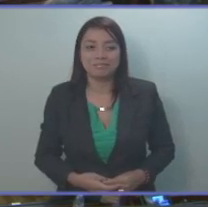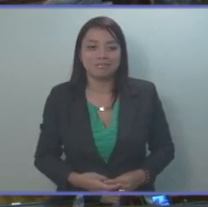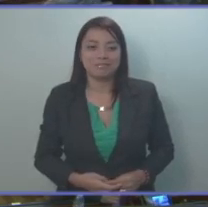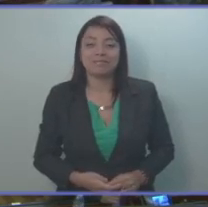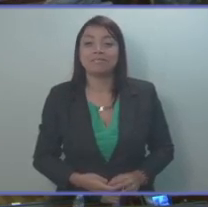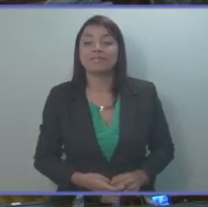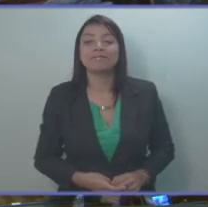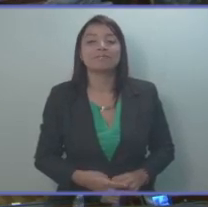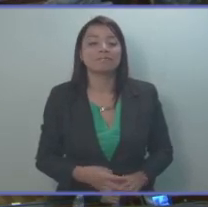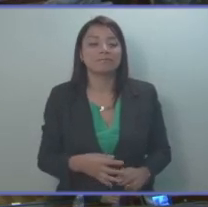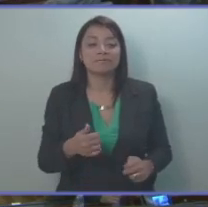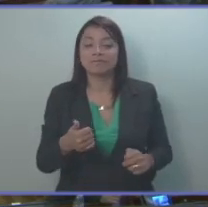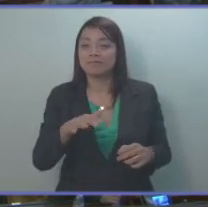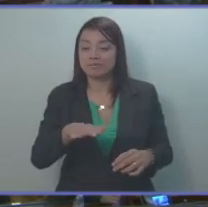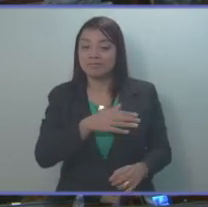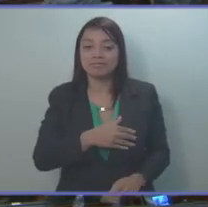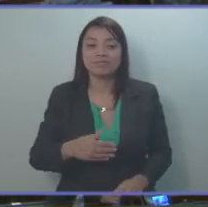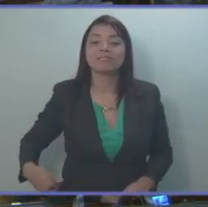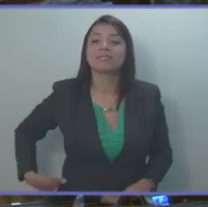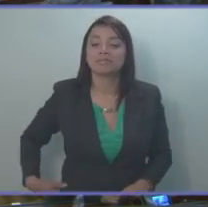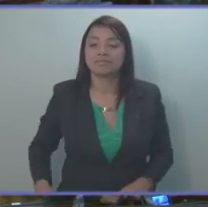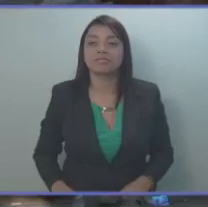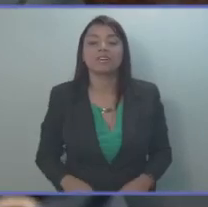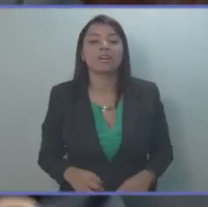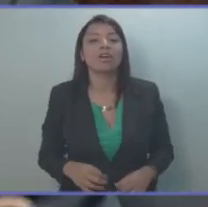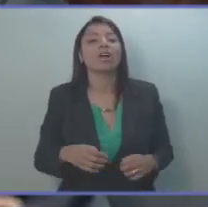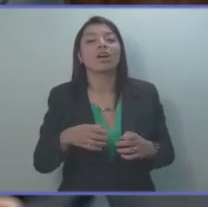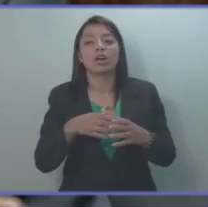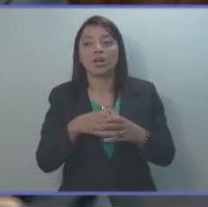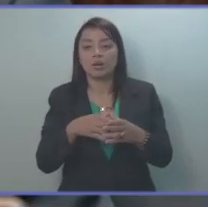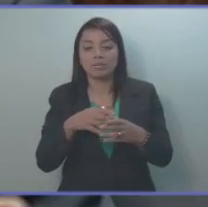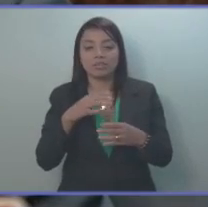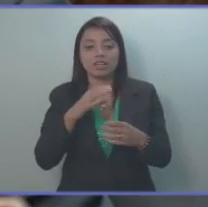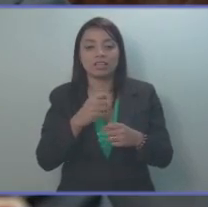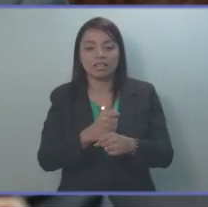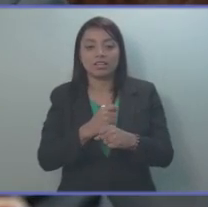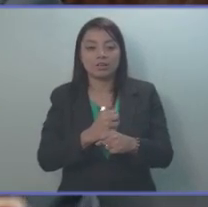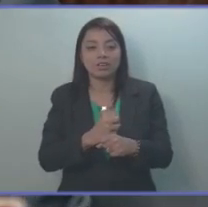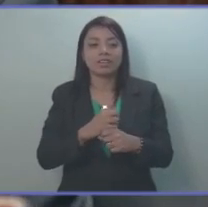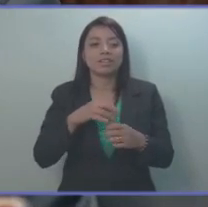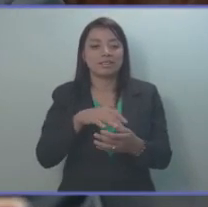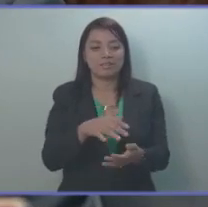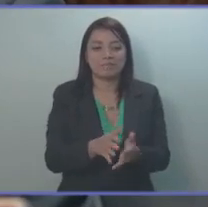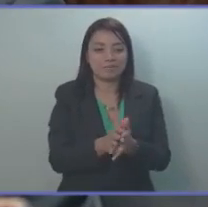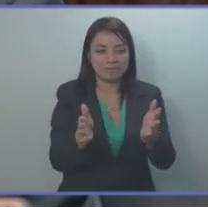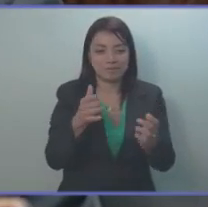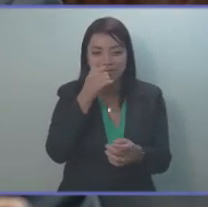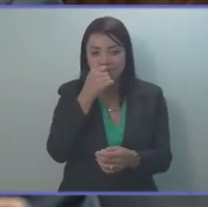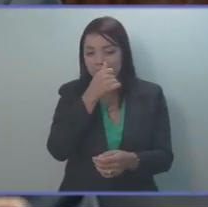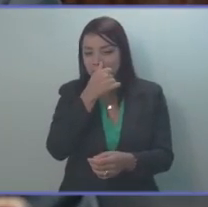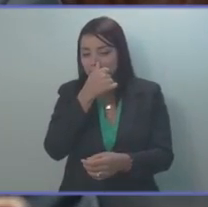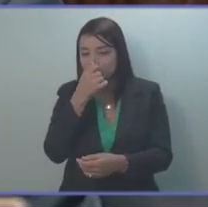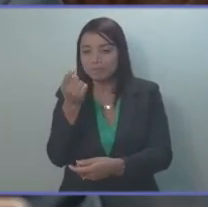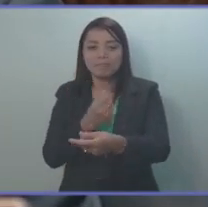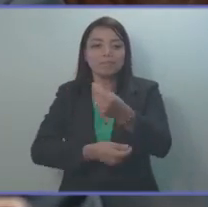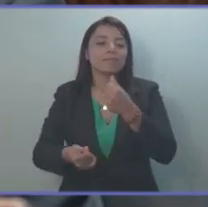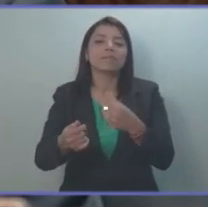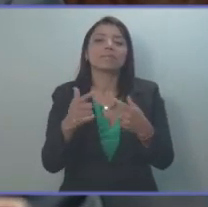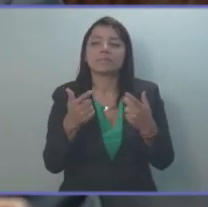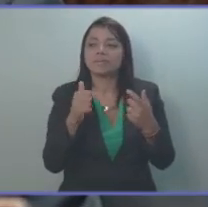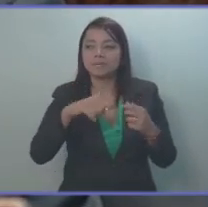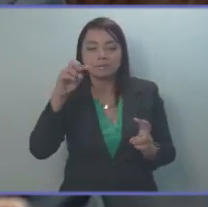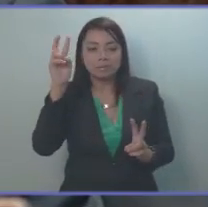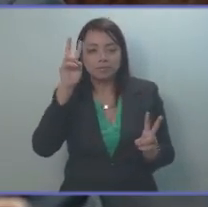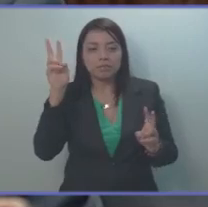Gracias, señor presidente. Comisión de Seguridad Pública y Combate a la Narcoactividad. San